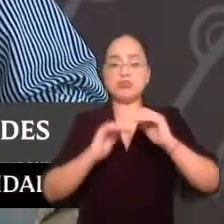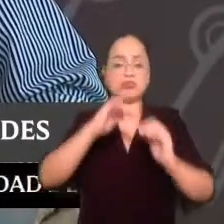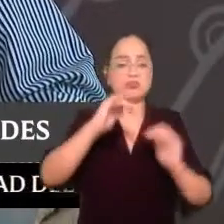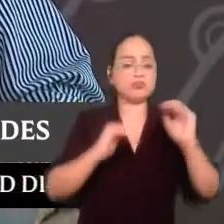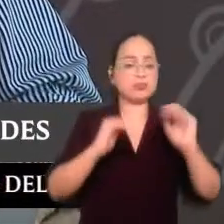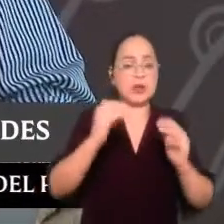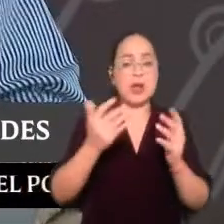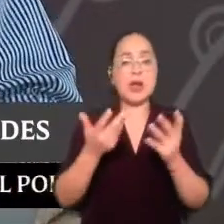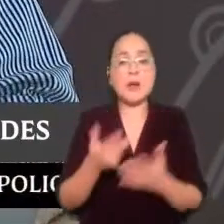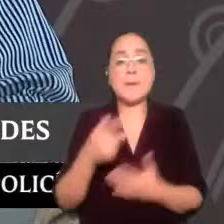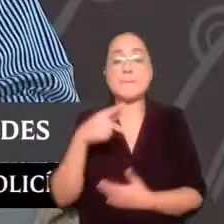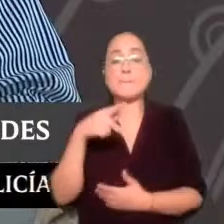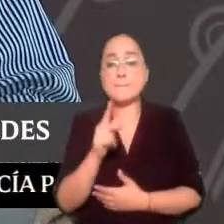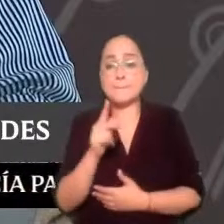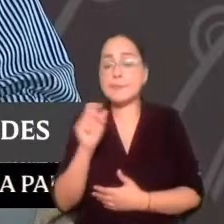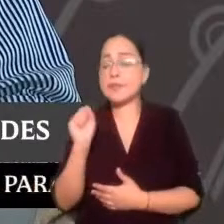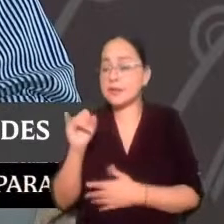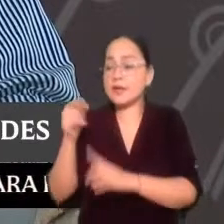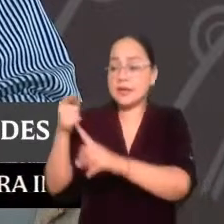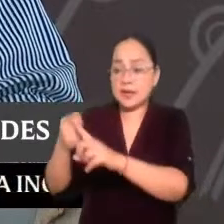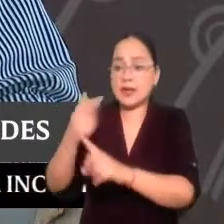Y tienes razón